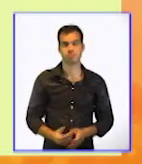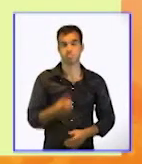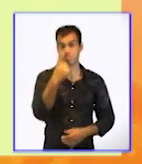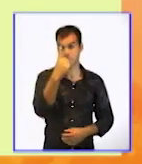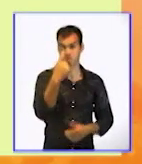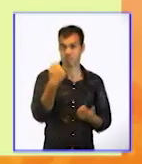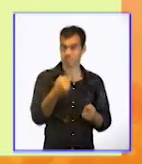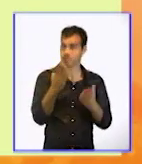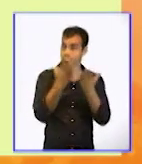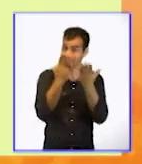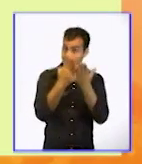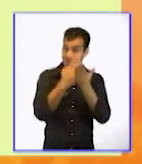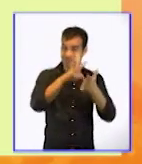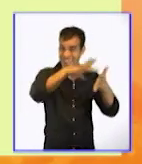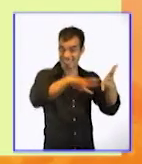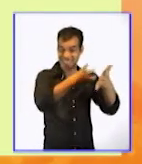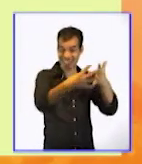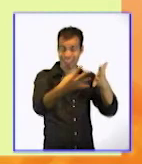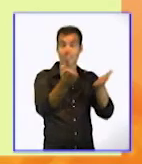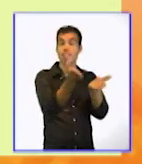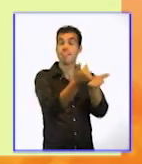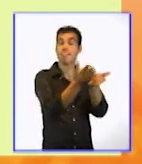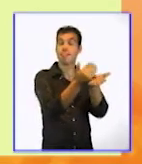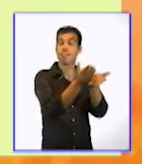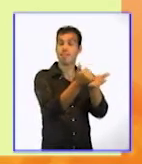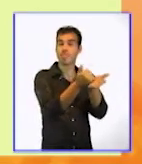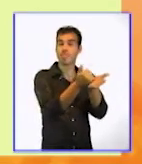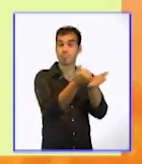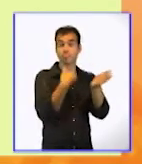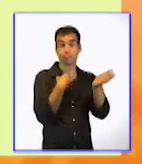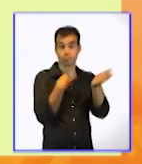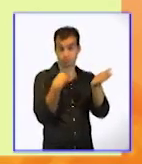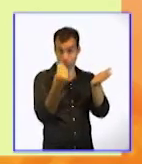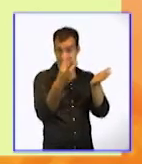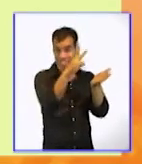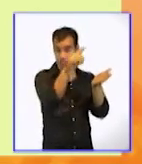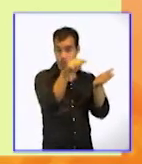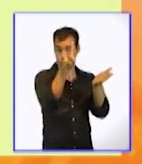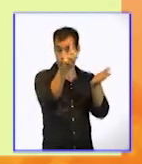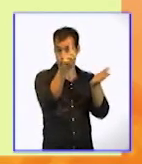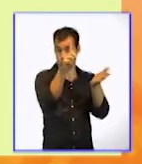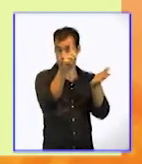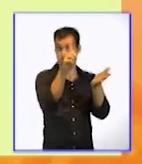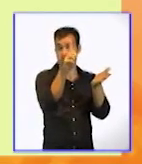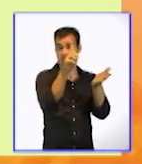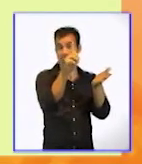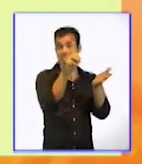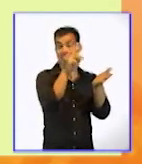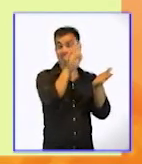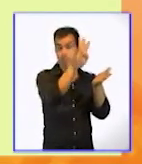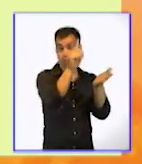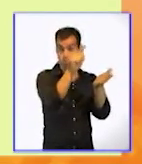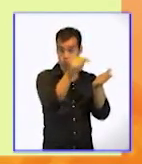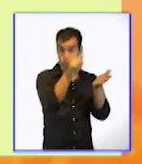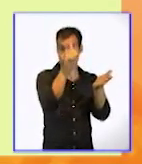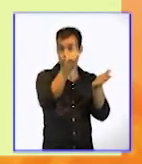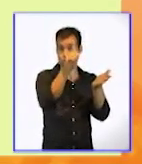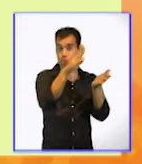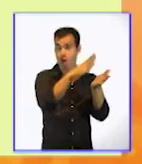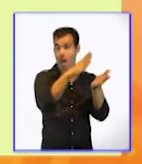Primero, estudiar las siguientes tablas que aparecen en el libro de texto, y ahí le doy la 3.1, 3.2, 3.3,